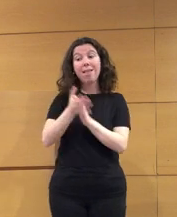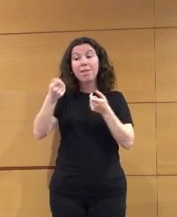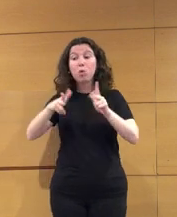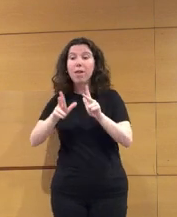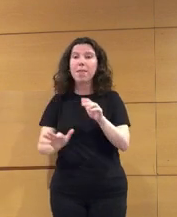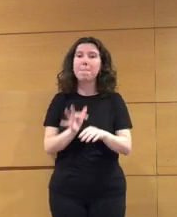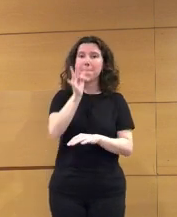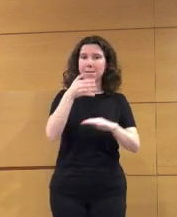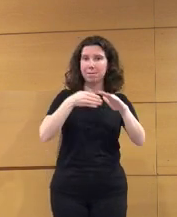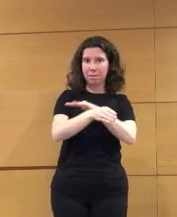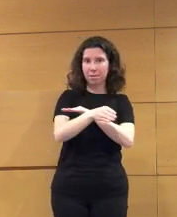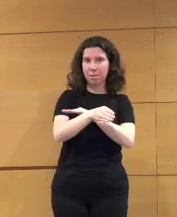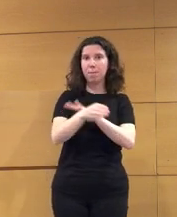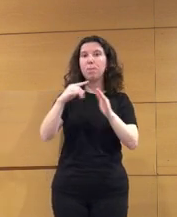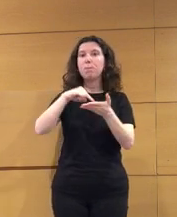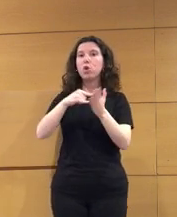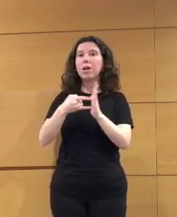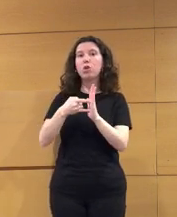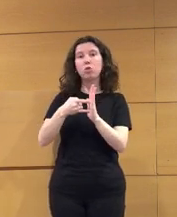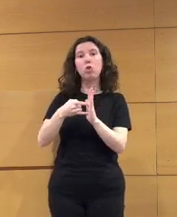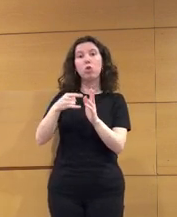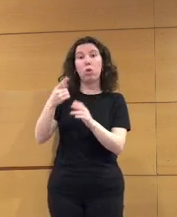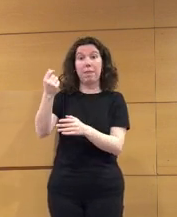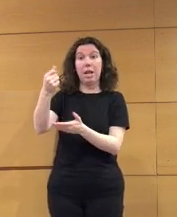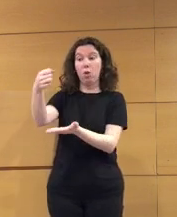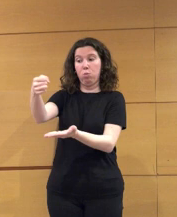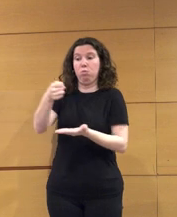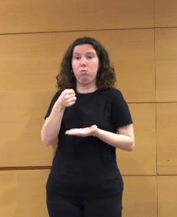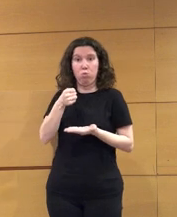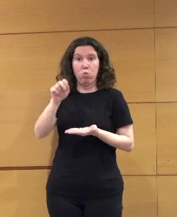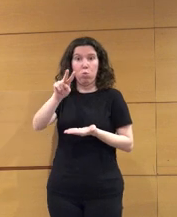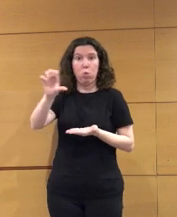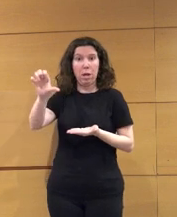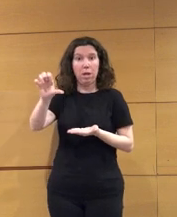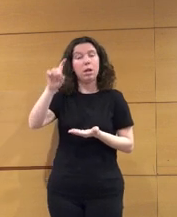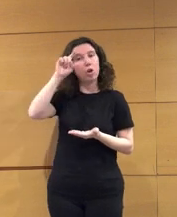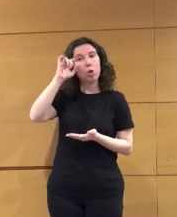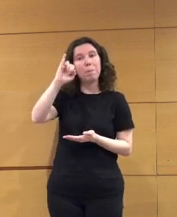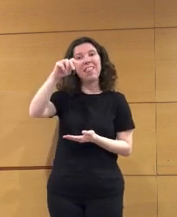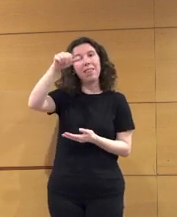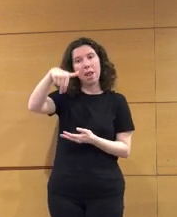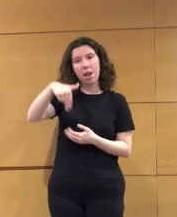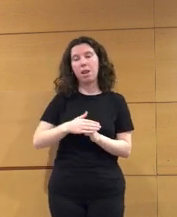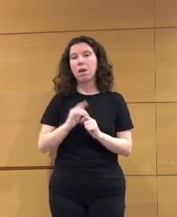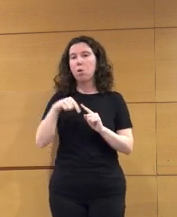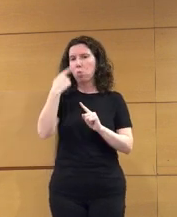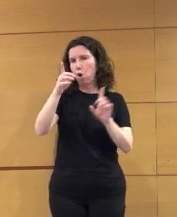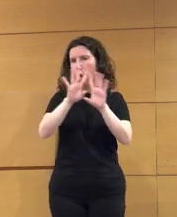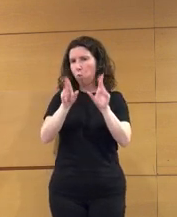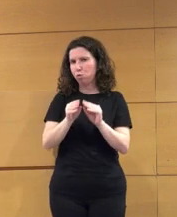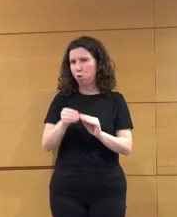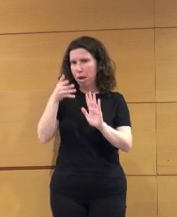proyecto fundado por la Unión Europea, financiado por la Unión Europea, que se llama IDEM, y luego terminaré con algunas conclusiones.